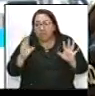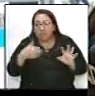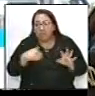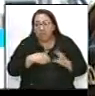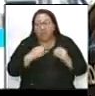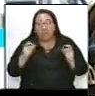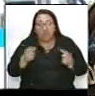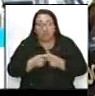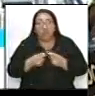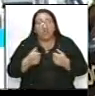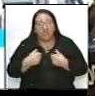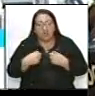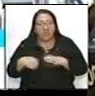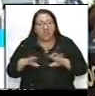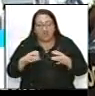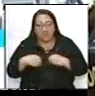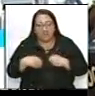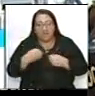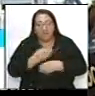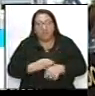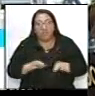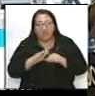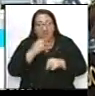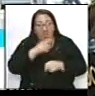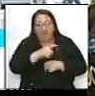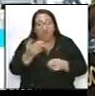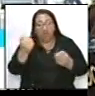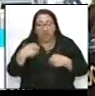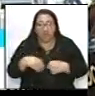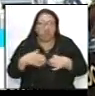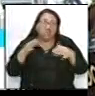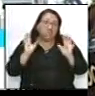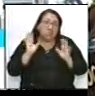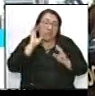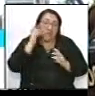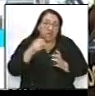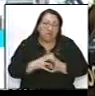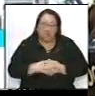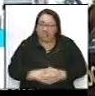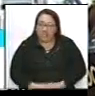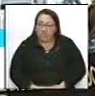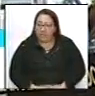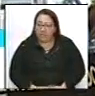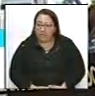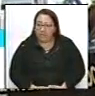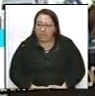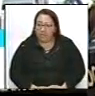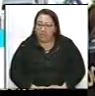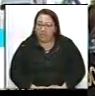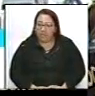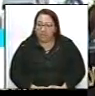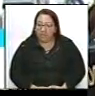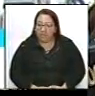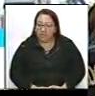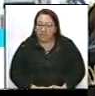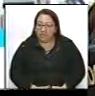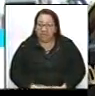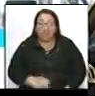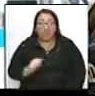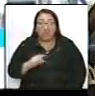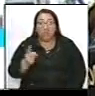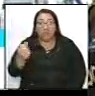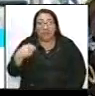como comisión debíamos haber adoptado las medidas para que ellos vengan, ¿no? O sea, creo que es una responsabilidad, y en caso de que no vinieran, si cabe